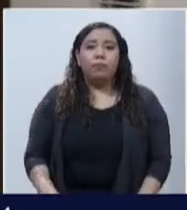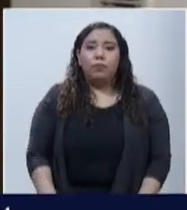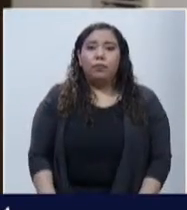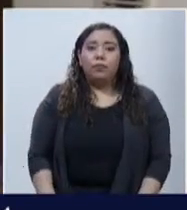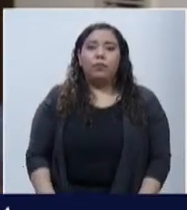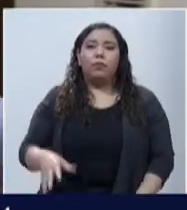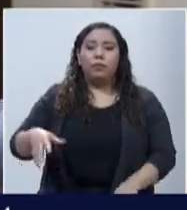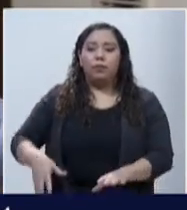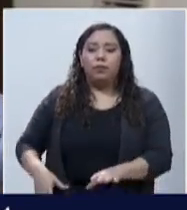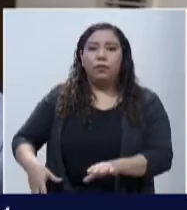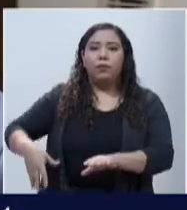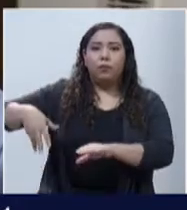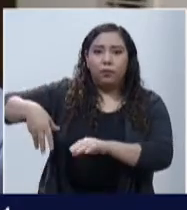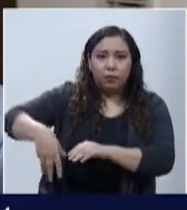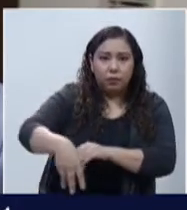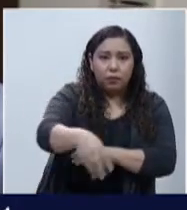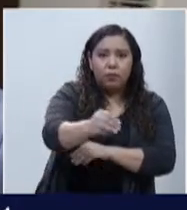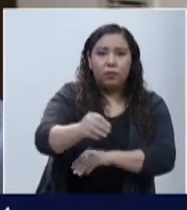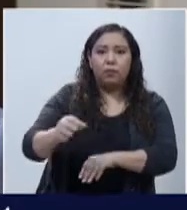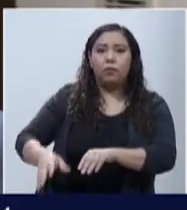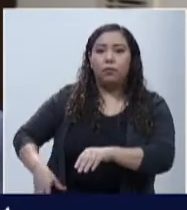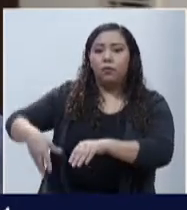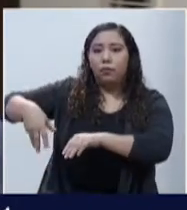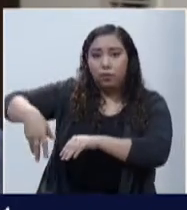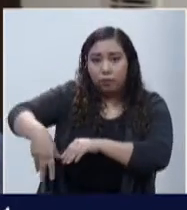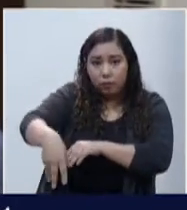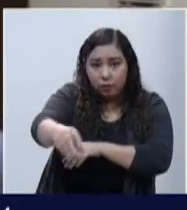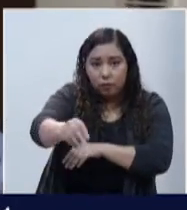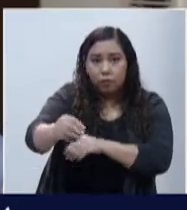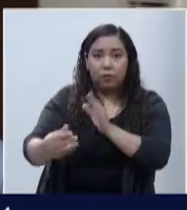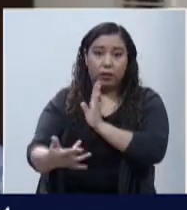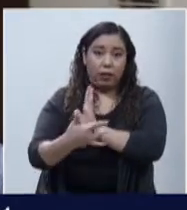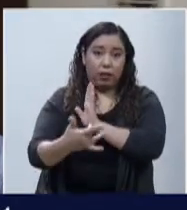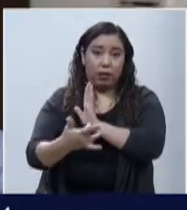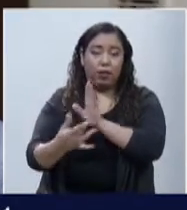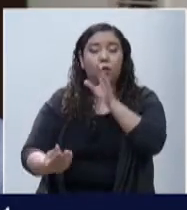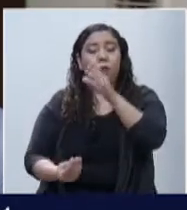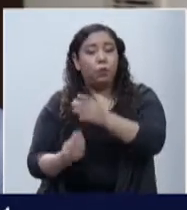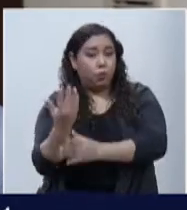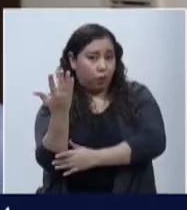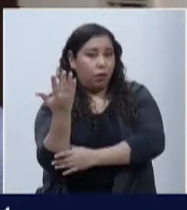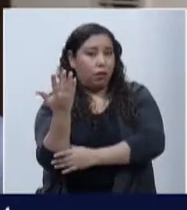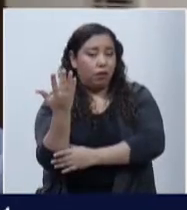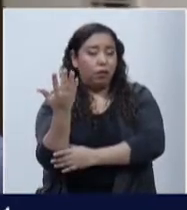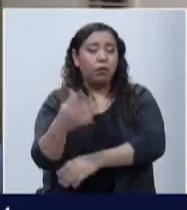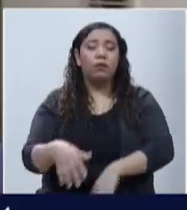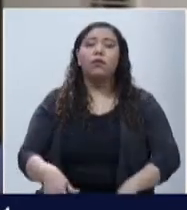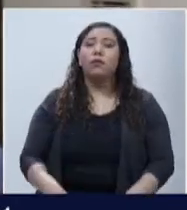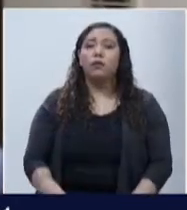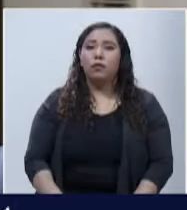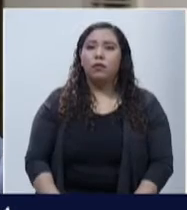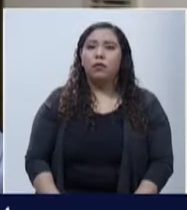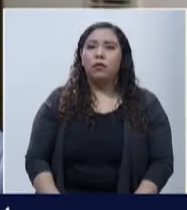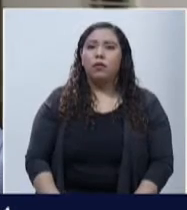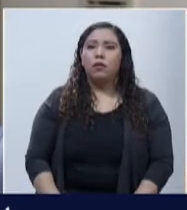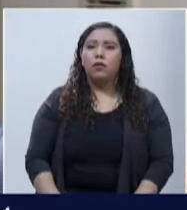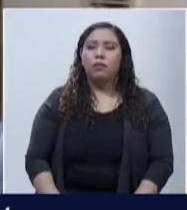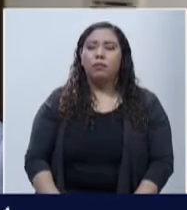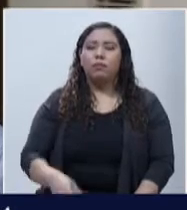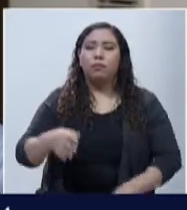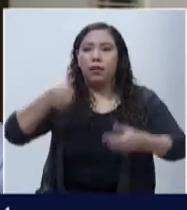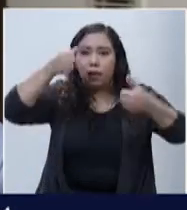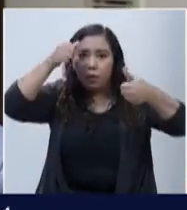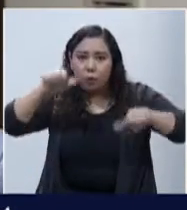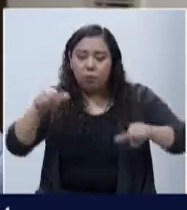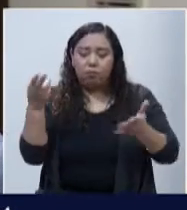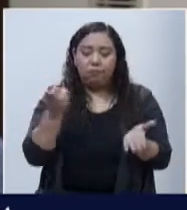de la agricultura de última generación de una agricultura con uso de tecnología de punta que vamos a firmar una serie de acuerdos